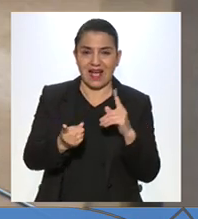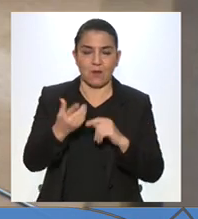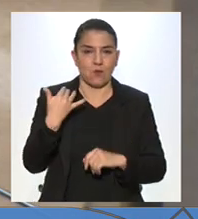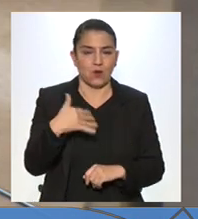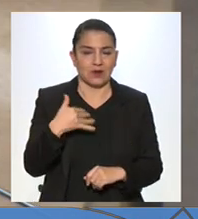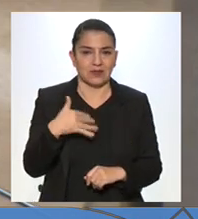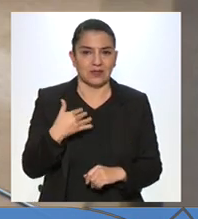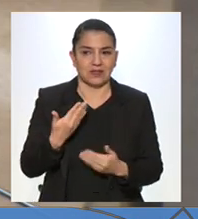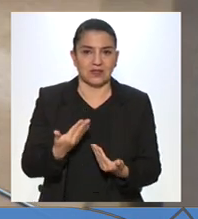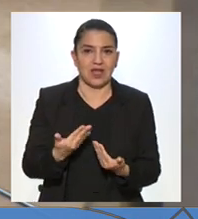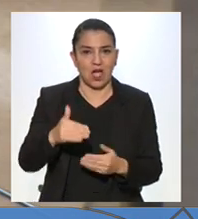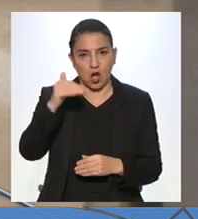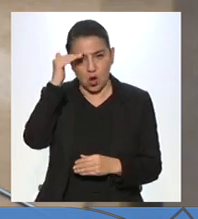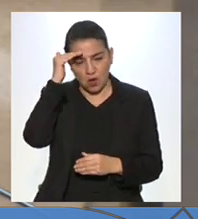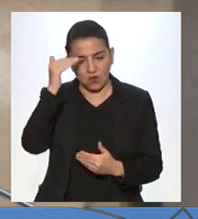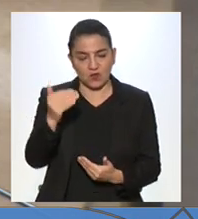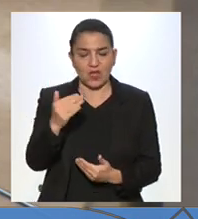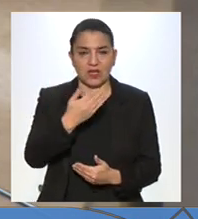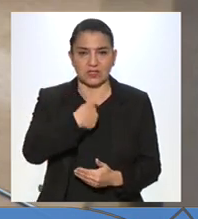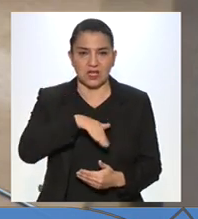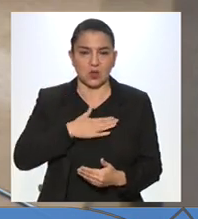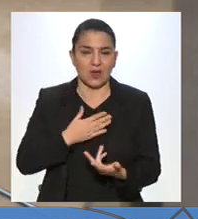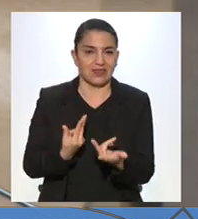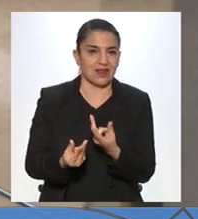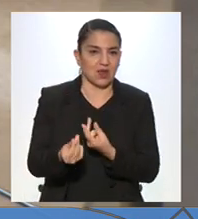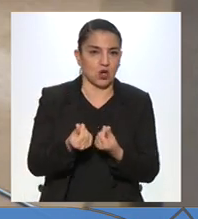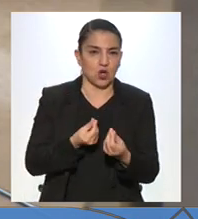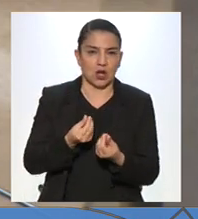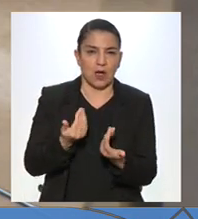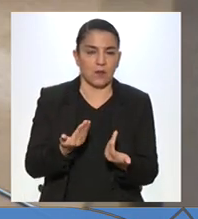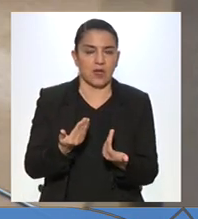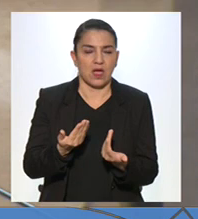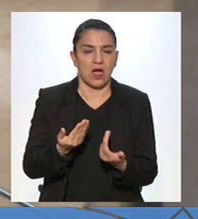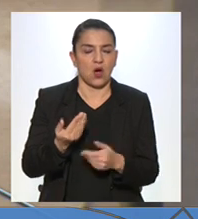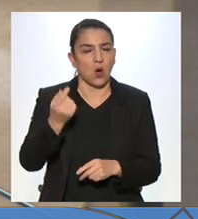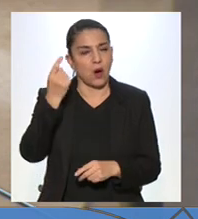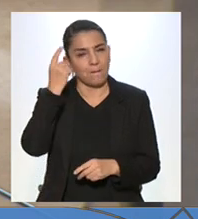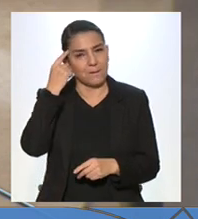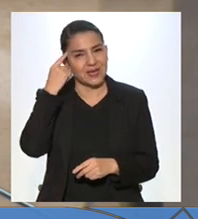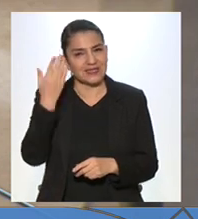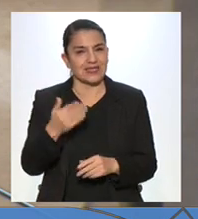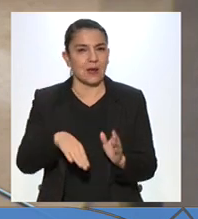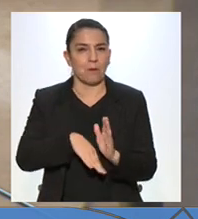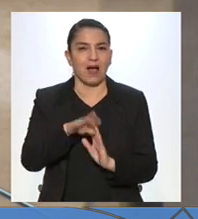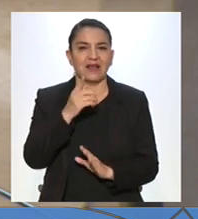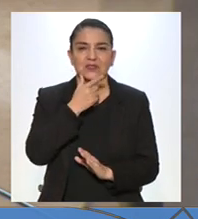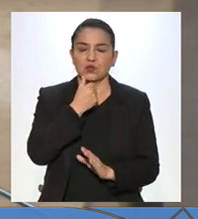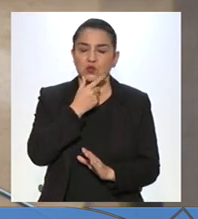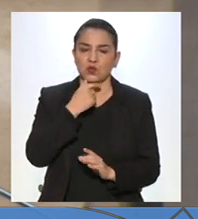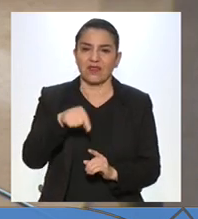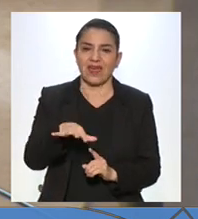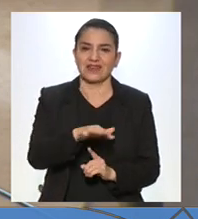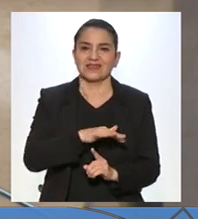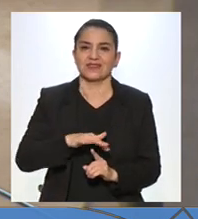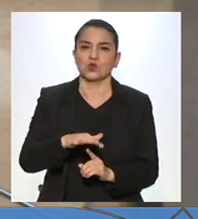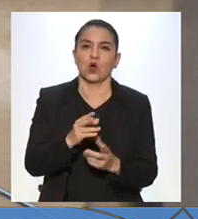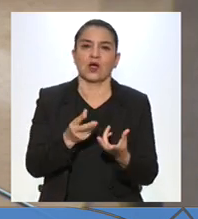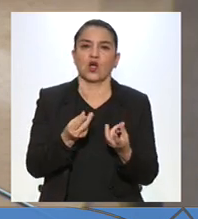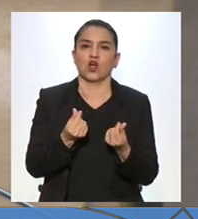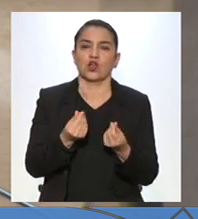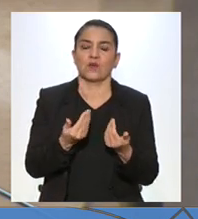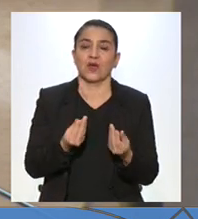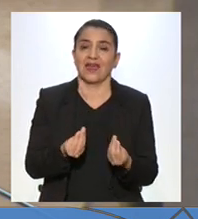en la confianza en nuestra economía o las percepciones de mayor incertidumbre sobre la situación económica. Entonces,